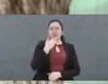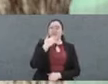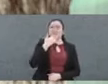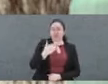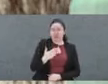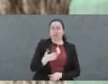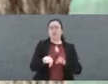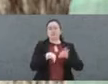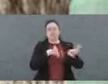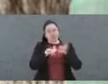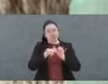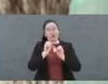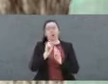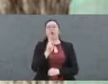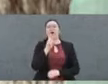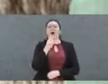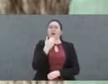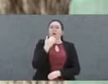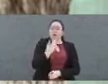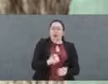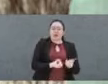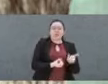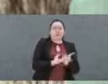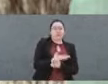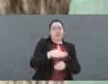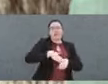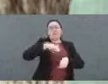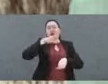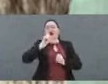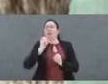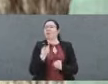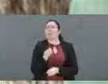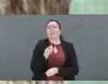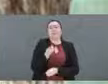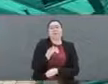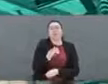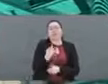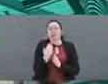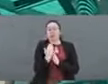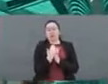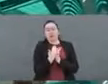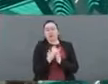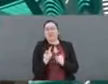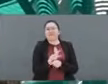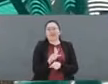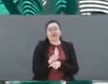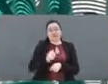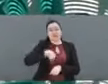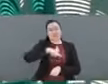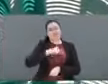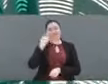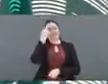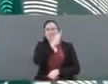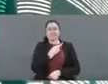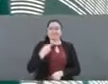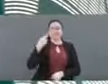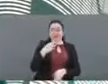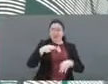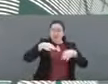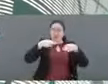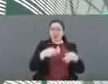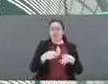está llegando más agua, menos agua, cómo está la presión del agua, de tal manera que realmente podamos hacer esta distribución. Este